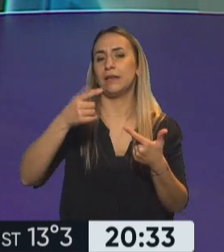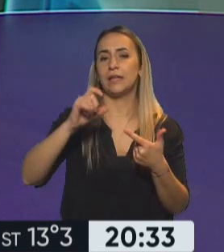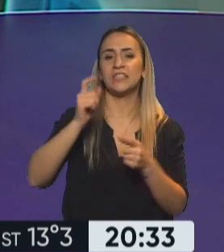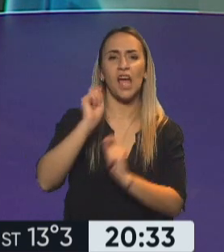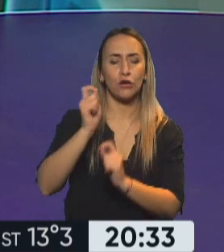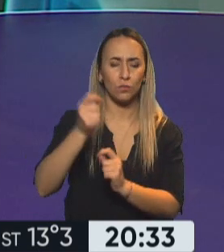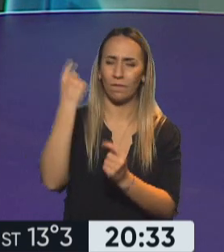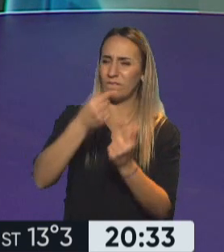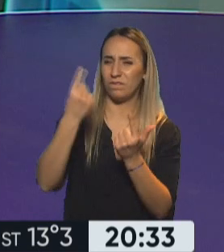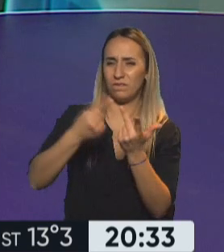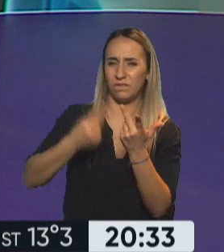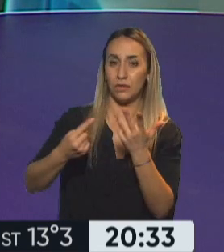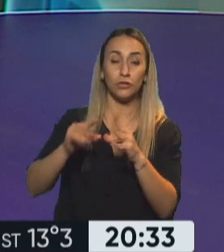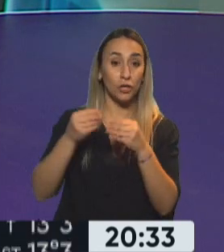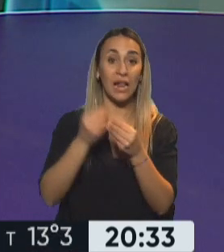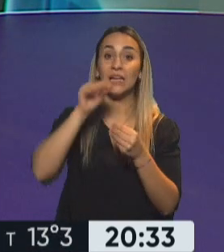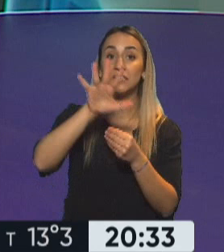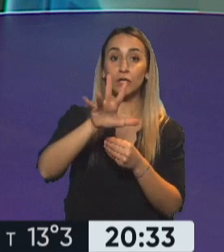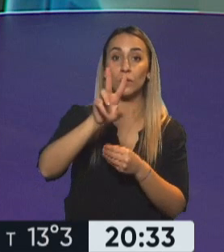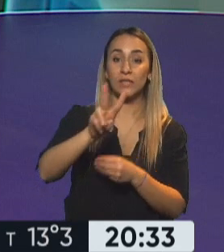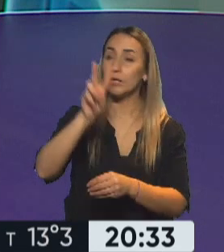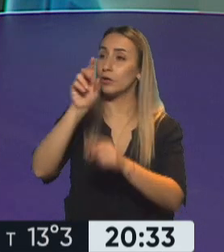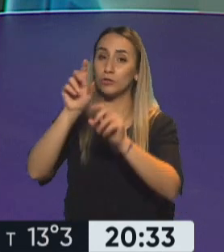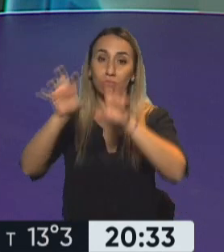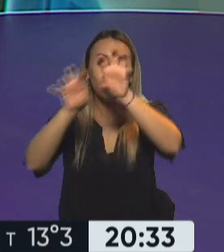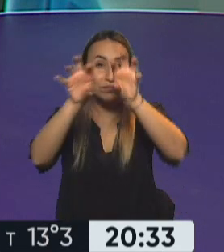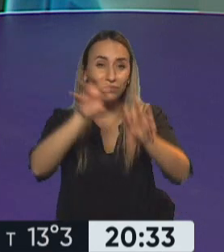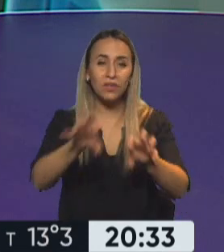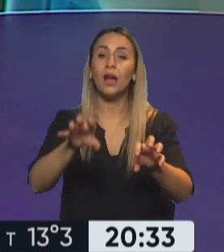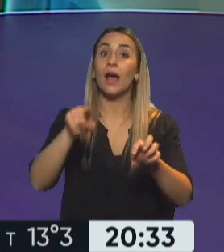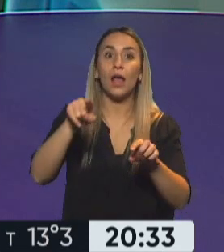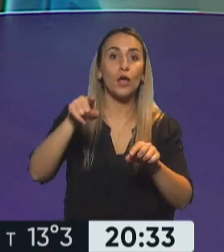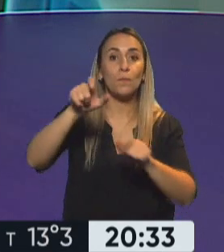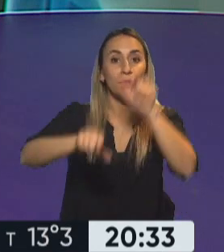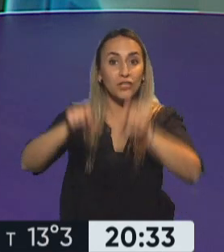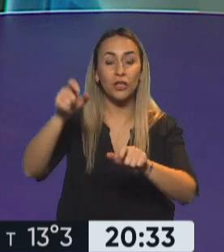52 si aquellos que ya terminaron de vacunar a la población de riesgo